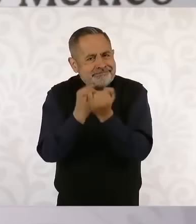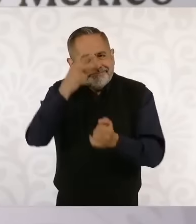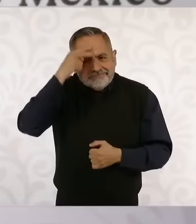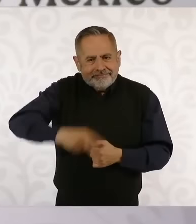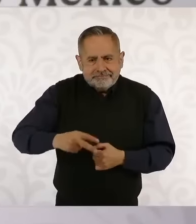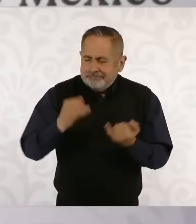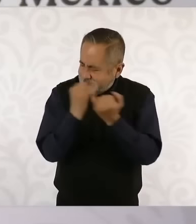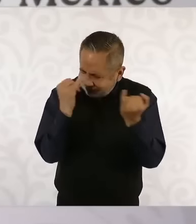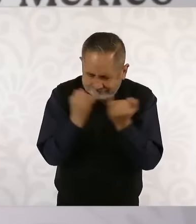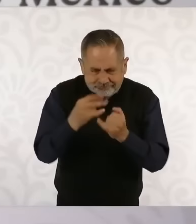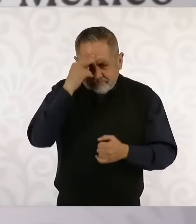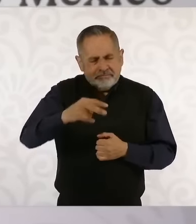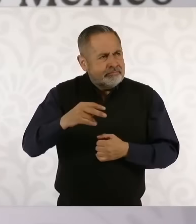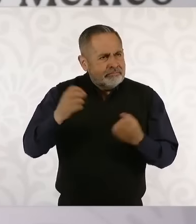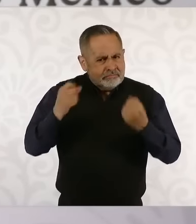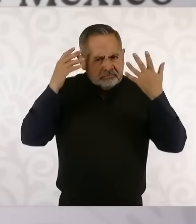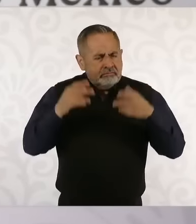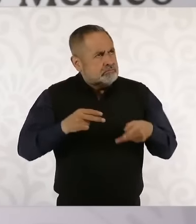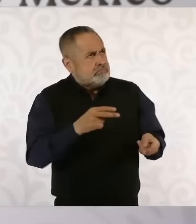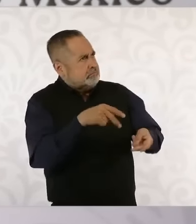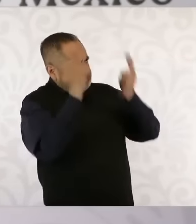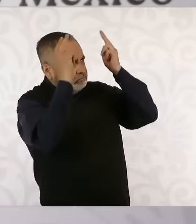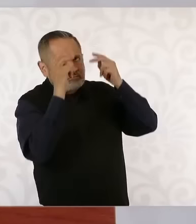pasado ayer, en México el sentimiento